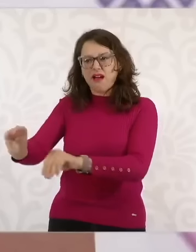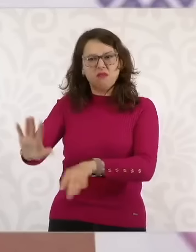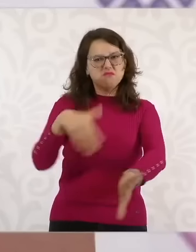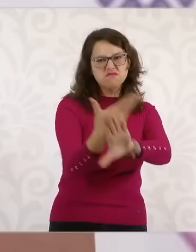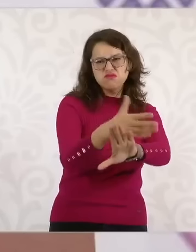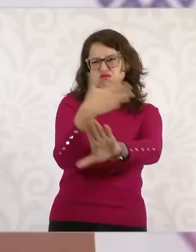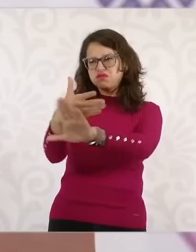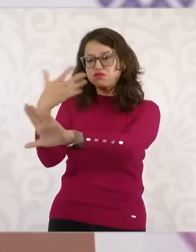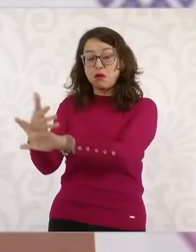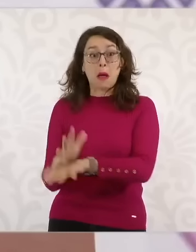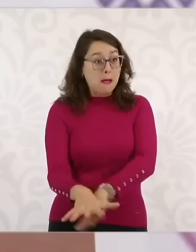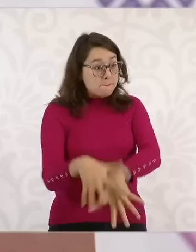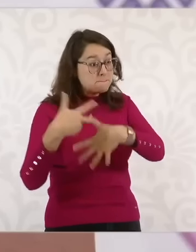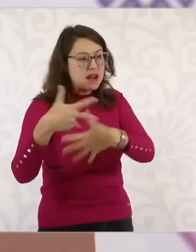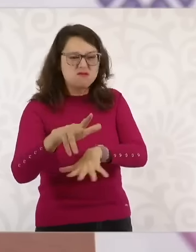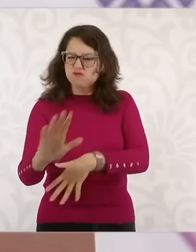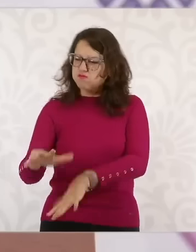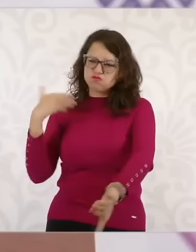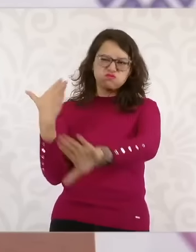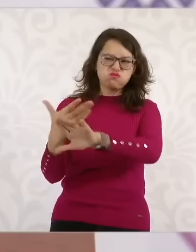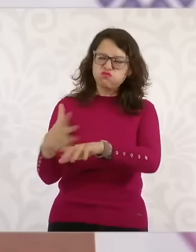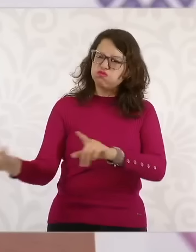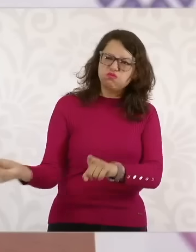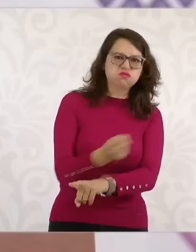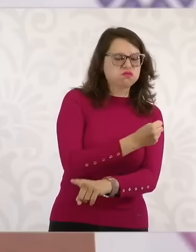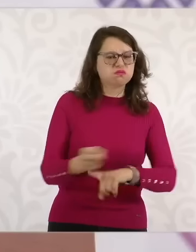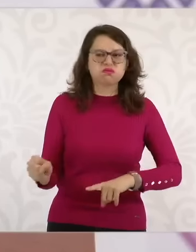o manifestaciones que están en contra.